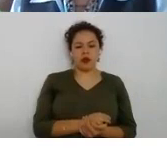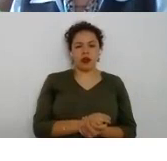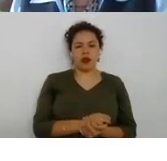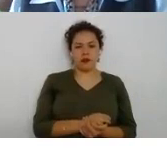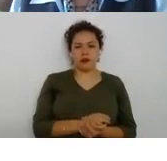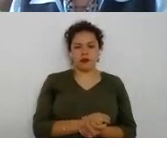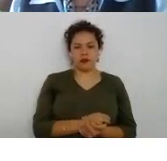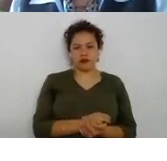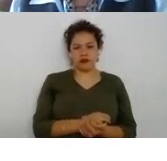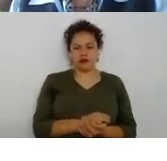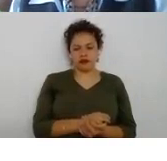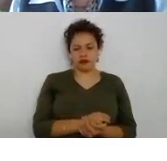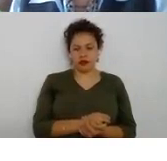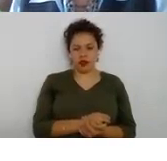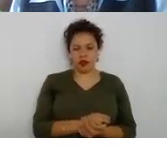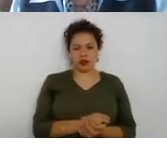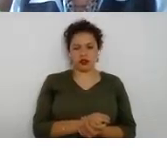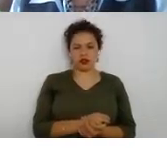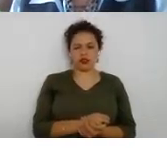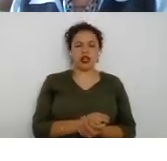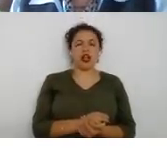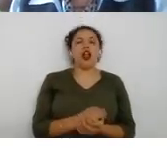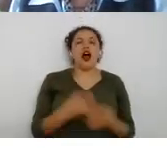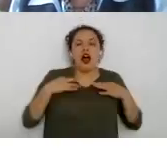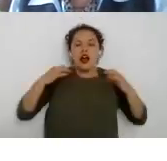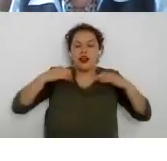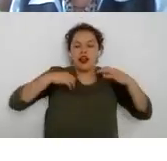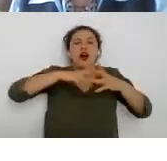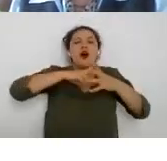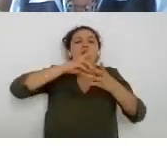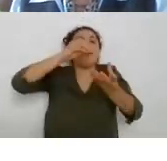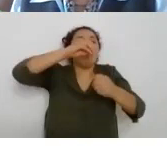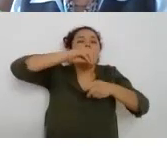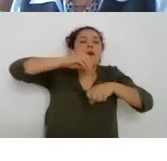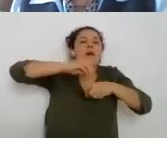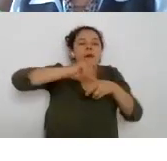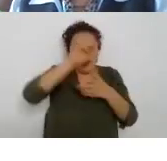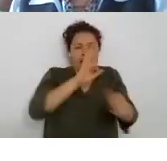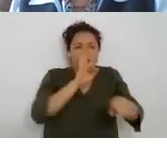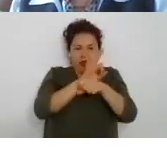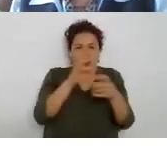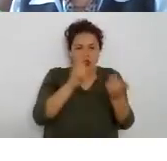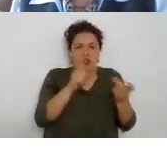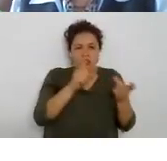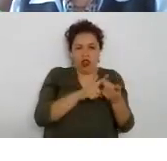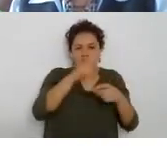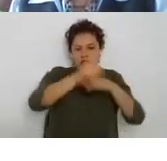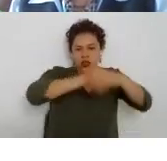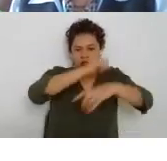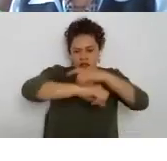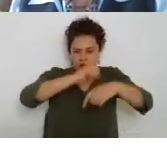¿Qué ¿dónde acción pones la tela de protección? Si el esguince